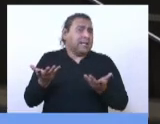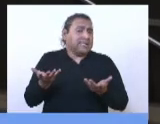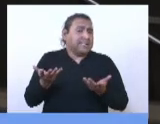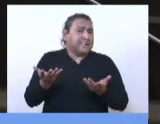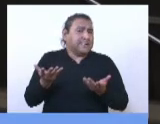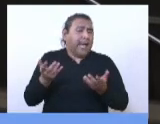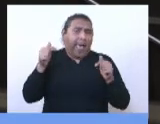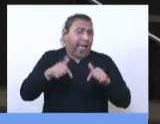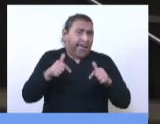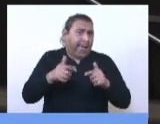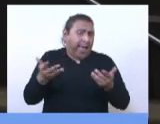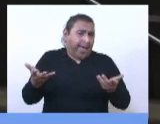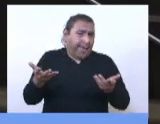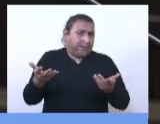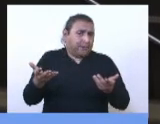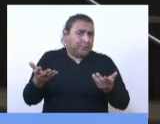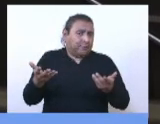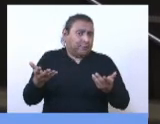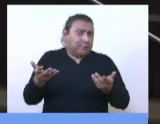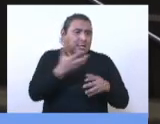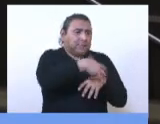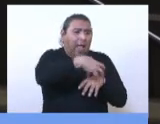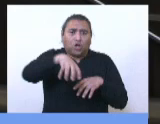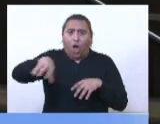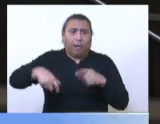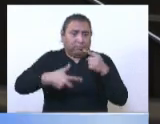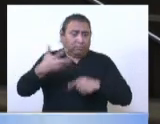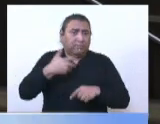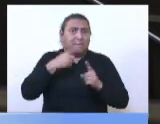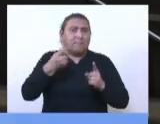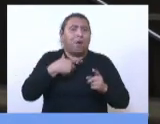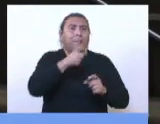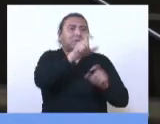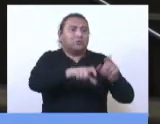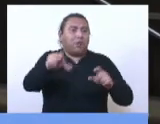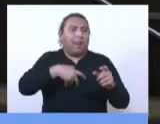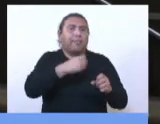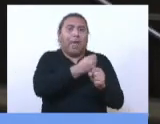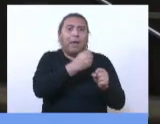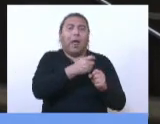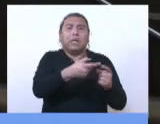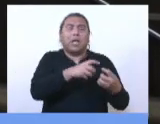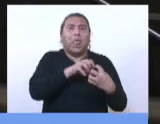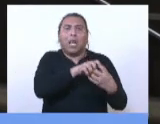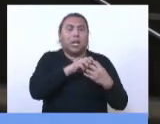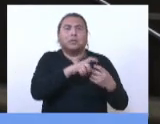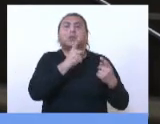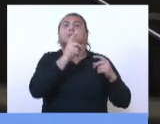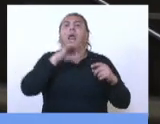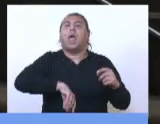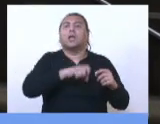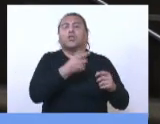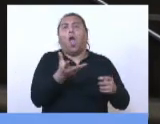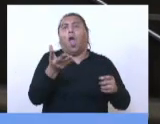entonces acá todos los sectores así como el trabajador disfrute su salario todos los años acá también hay que discutir